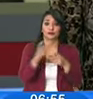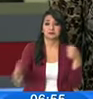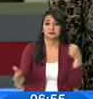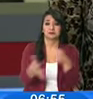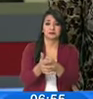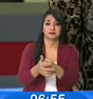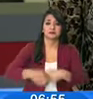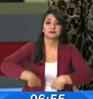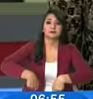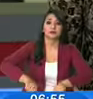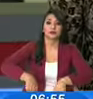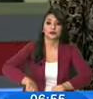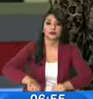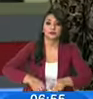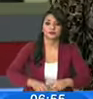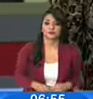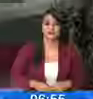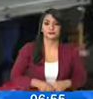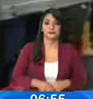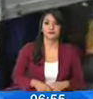impactado la motocicleta en la que viajaba.